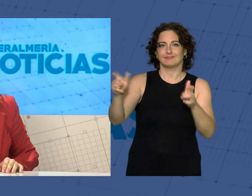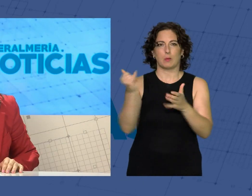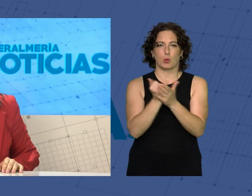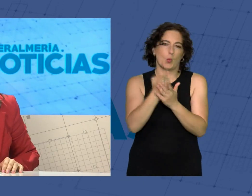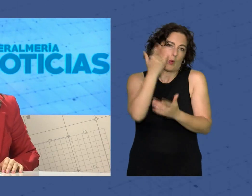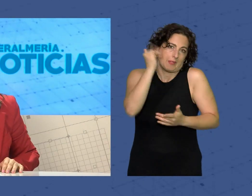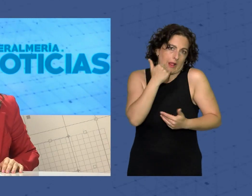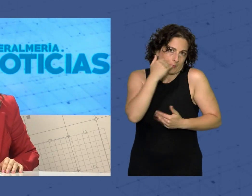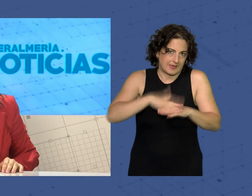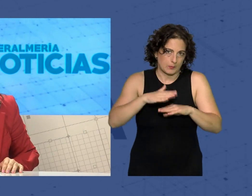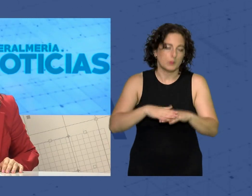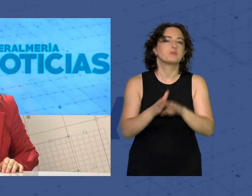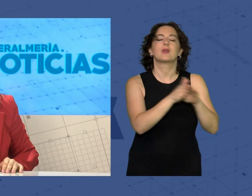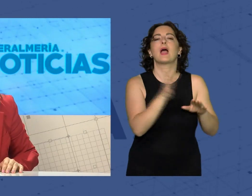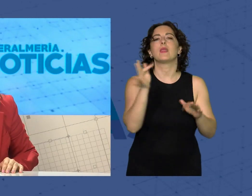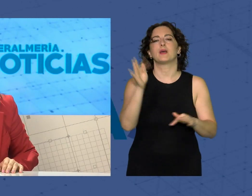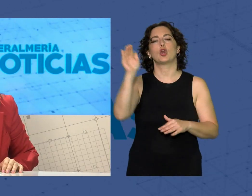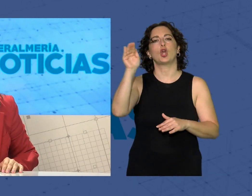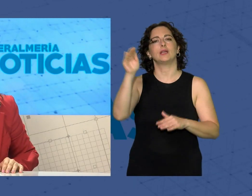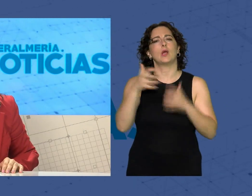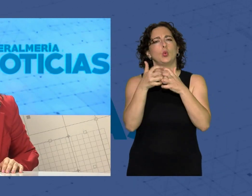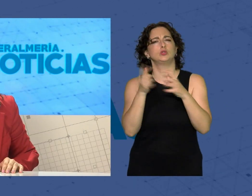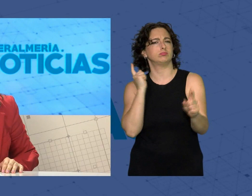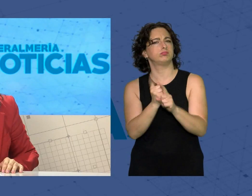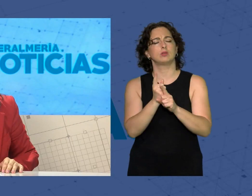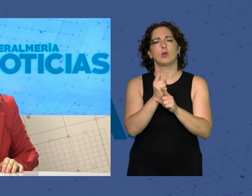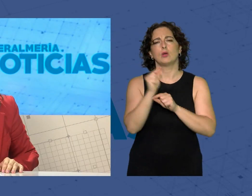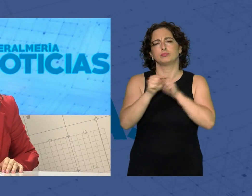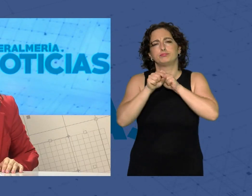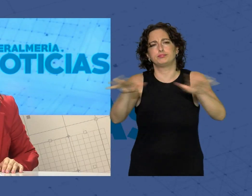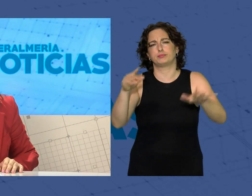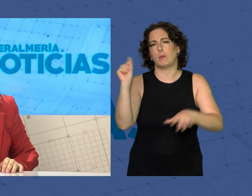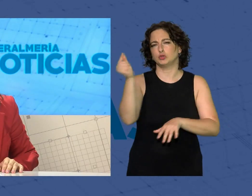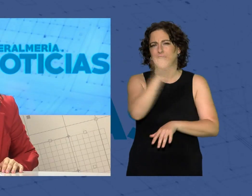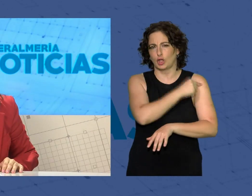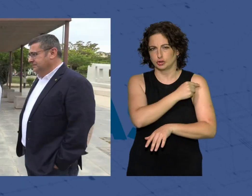una vez. Y además, Roquetas de Mar lucha contra la plaga de mosquitos de este verano.